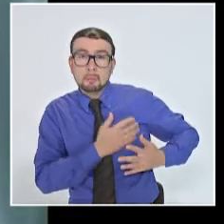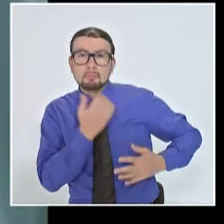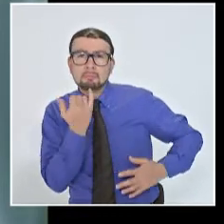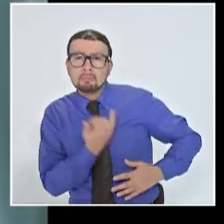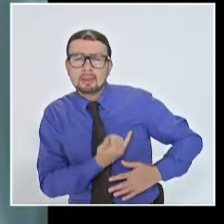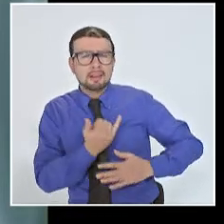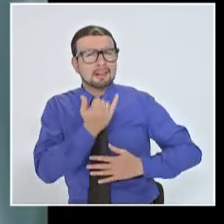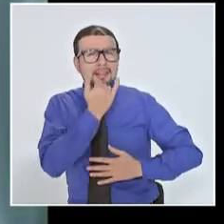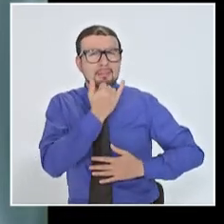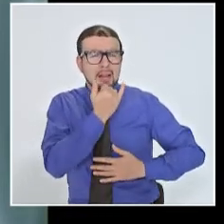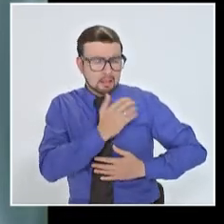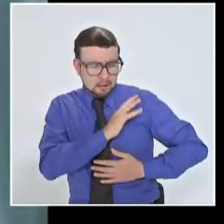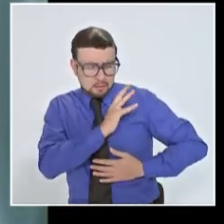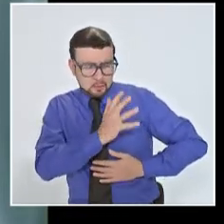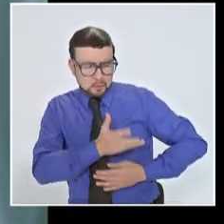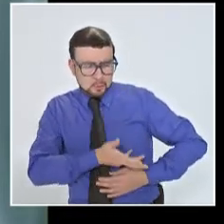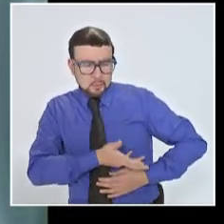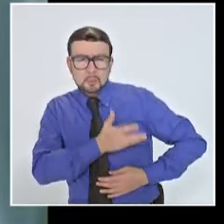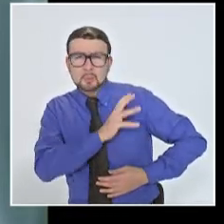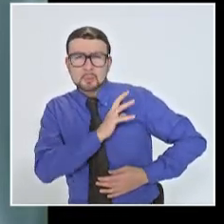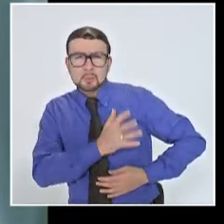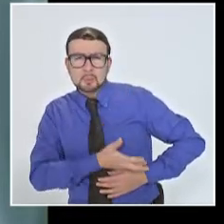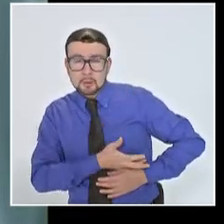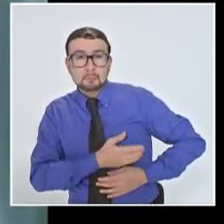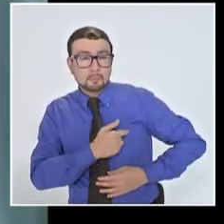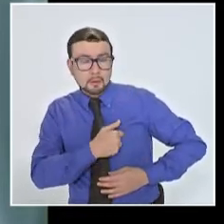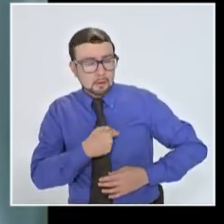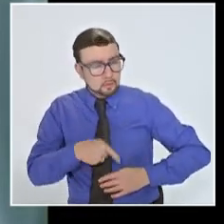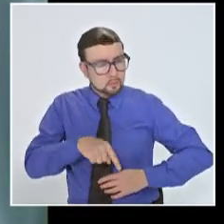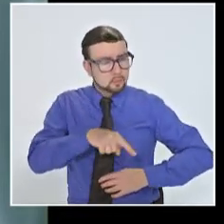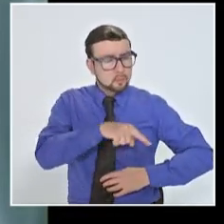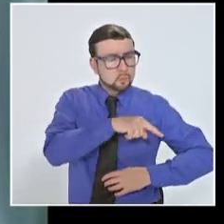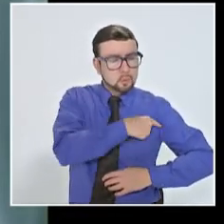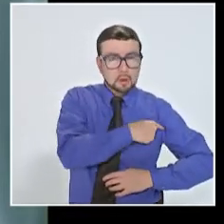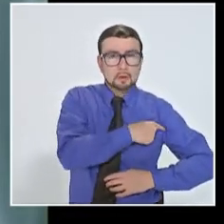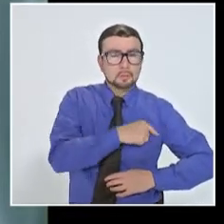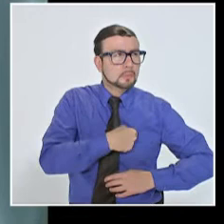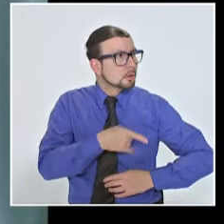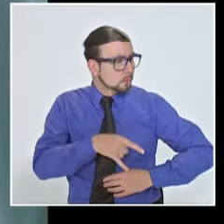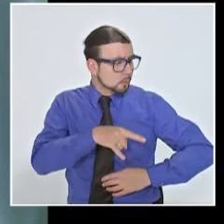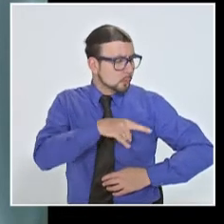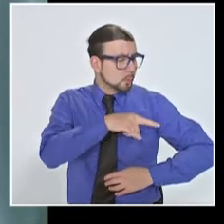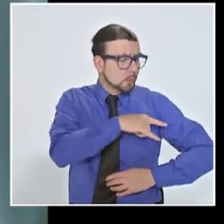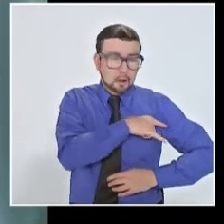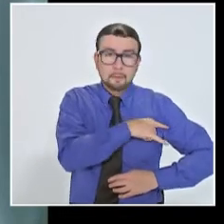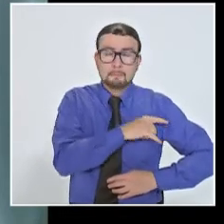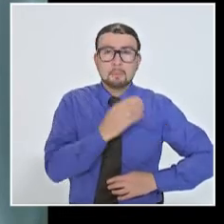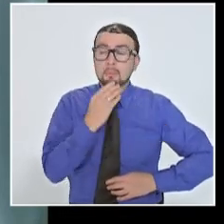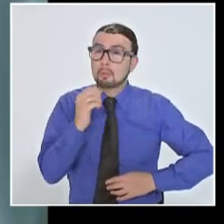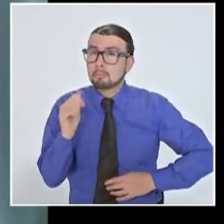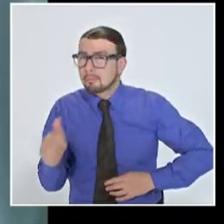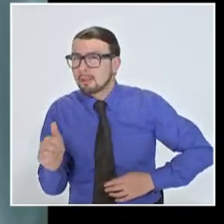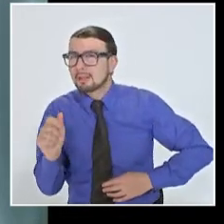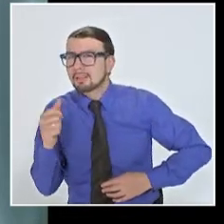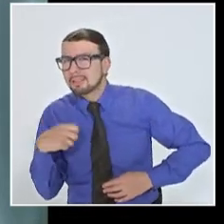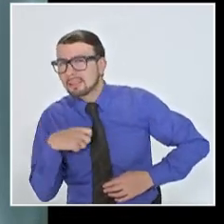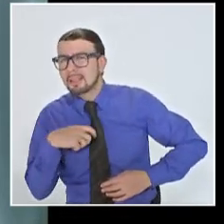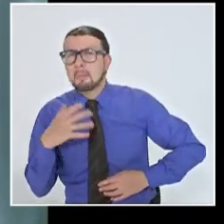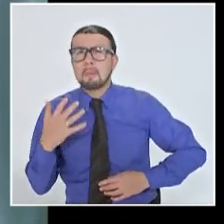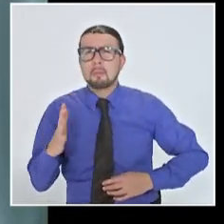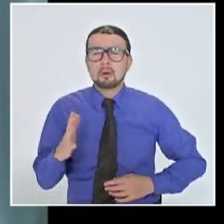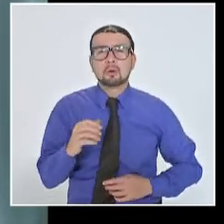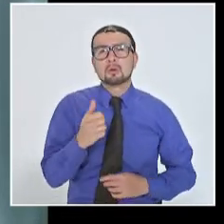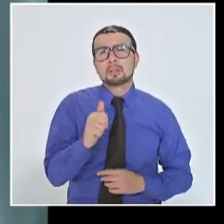en el seno principalmente hacia la axila, como lo observamos en esta imagen. Una persona tiene más o menos de